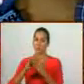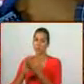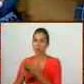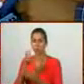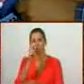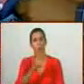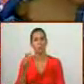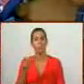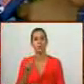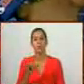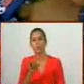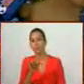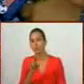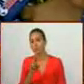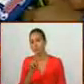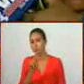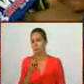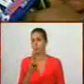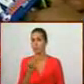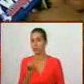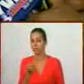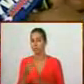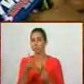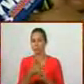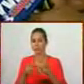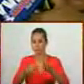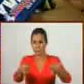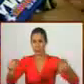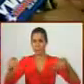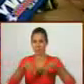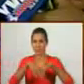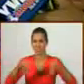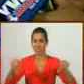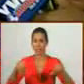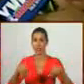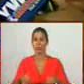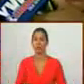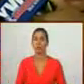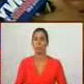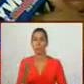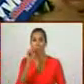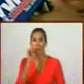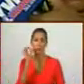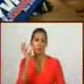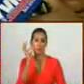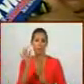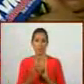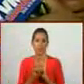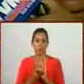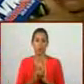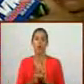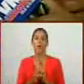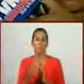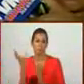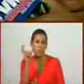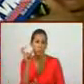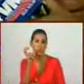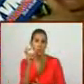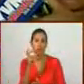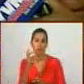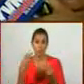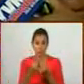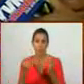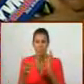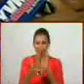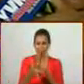los pueblos yucpa de la demarcación que los técnicos van a recomendar, para escuchar y validarla con ellos,